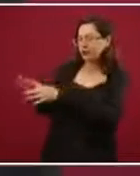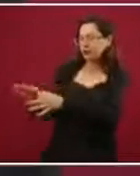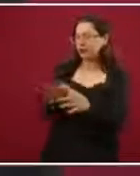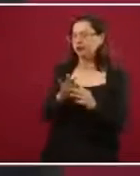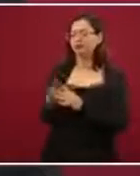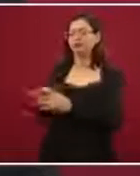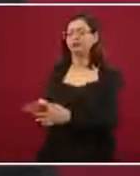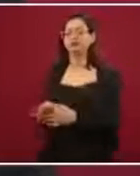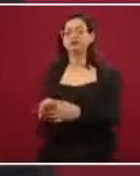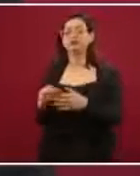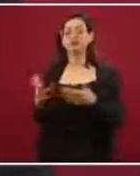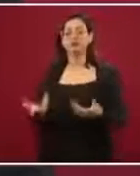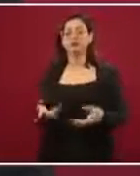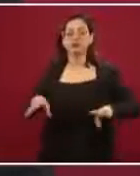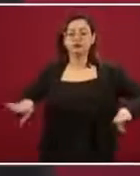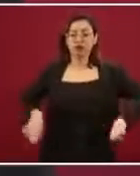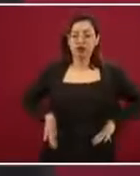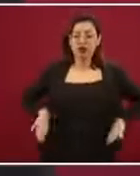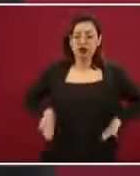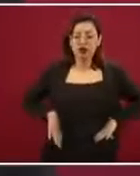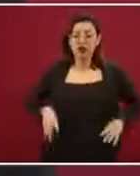fortalecer valores